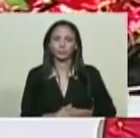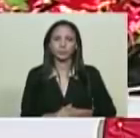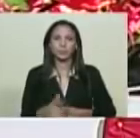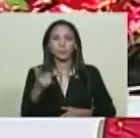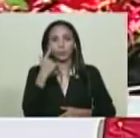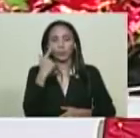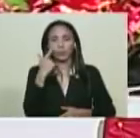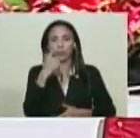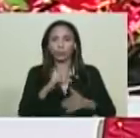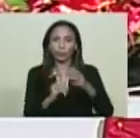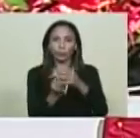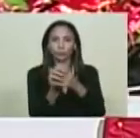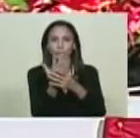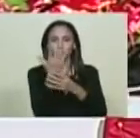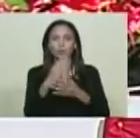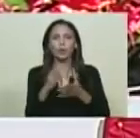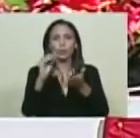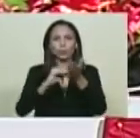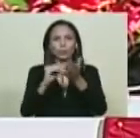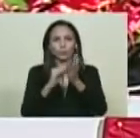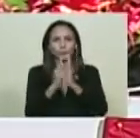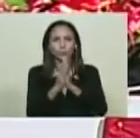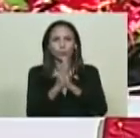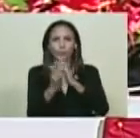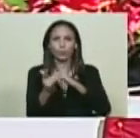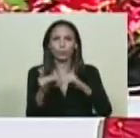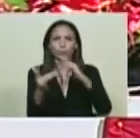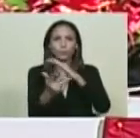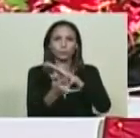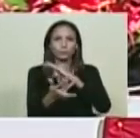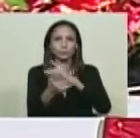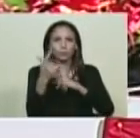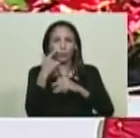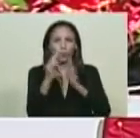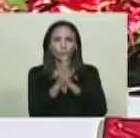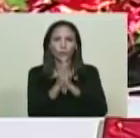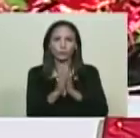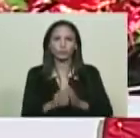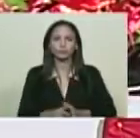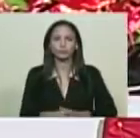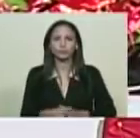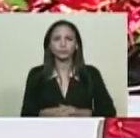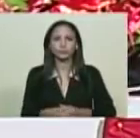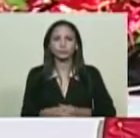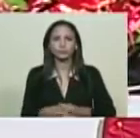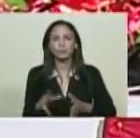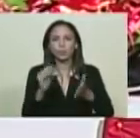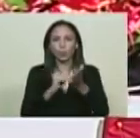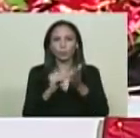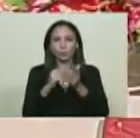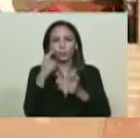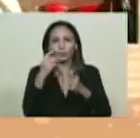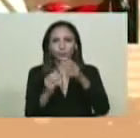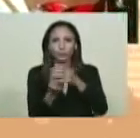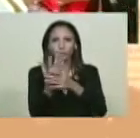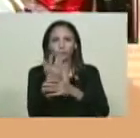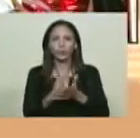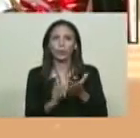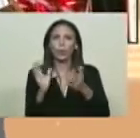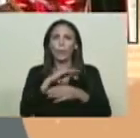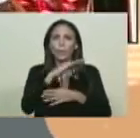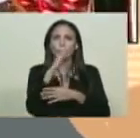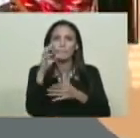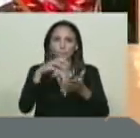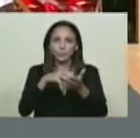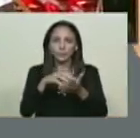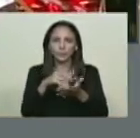Estábamos viendo estas flores. Si pudieran, por favor, poner la pantalla compartida. Con el Jarillo, Estado Miranda. Héctor.